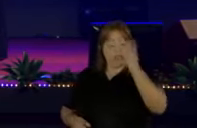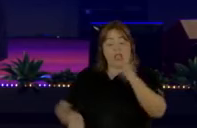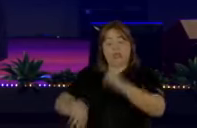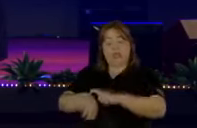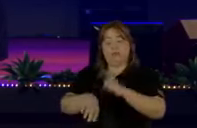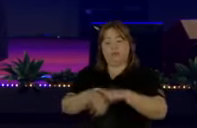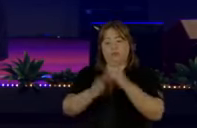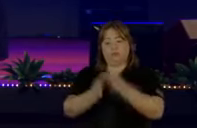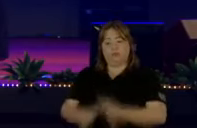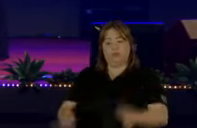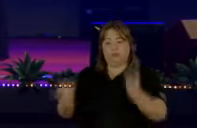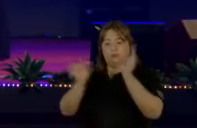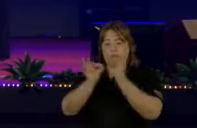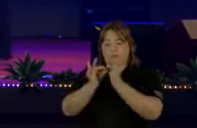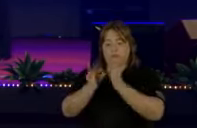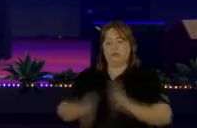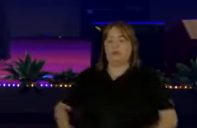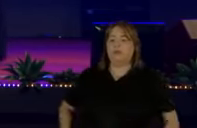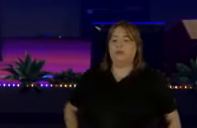importante.